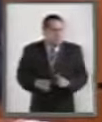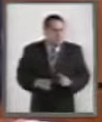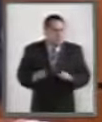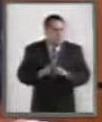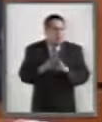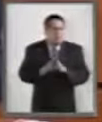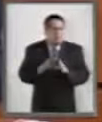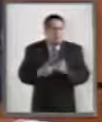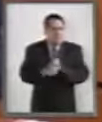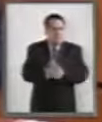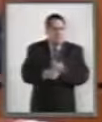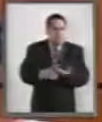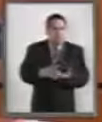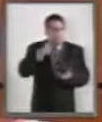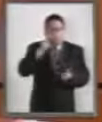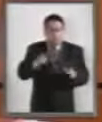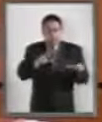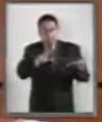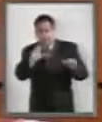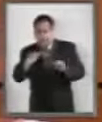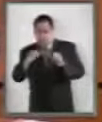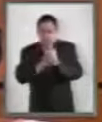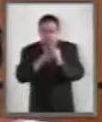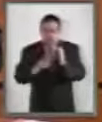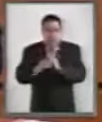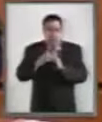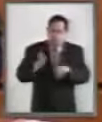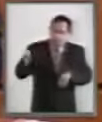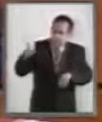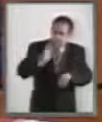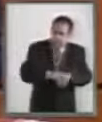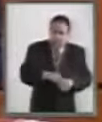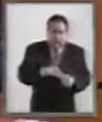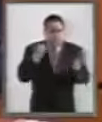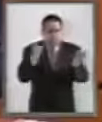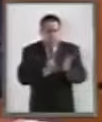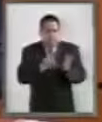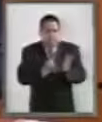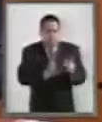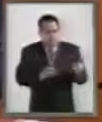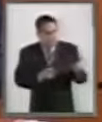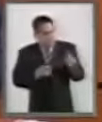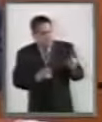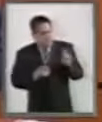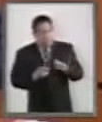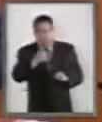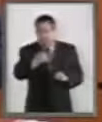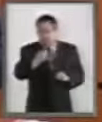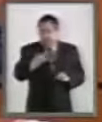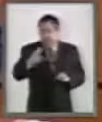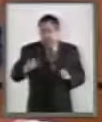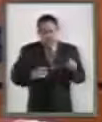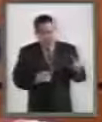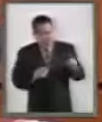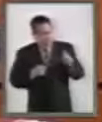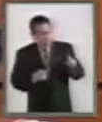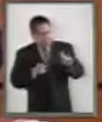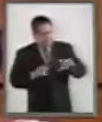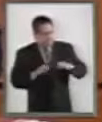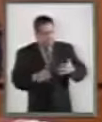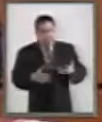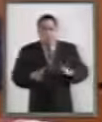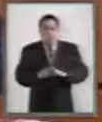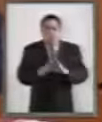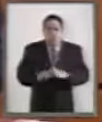¿cómo cubrir eso? Como lo estamos viendo, 600 mil millones de recaudación adicional del impuesto sobre la renta a las personas físicas, insisto,